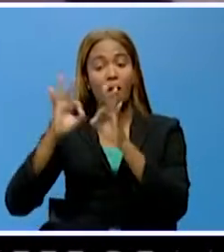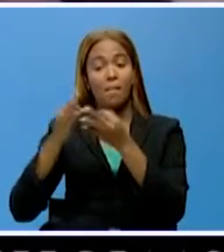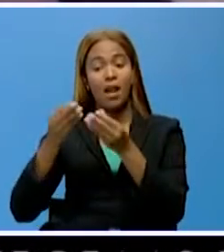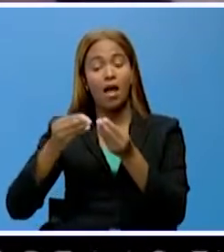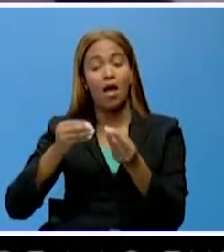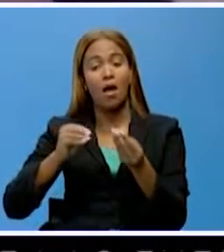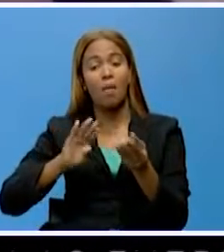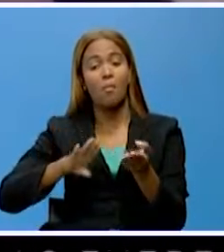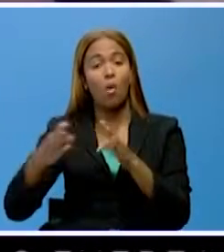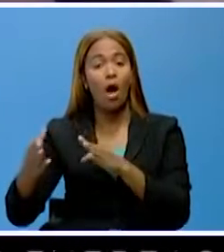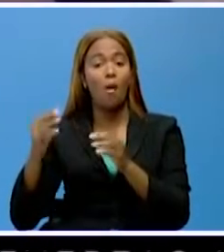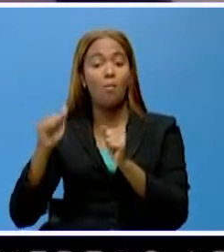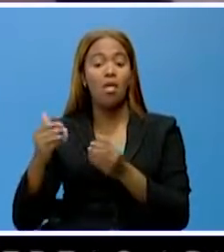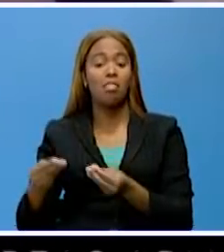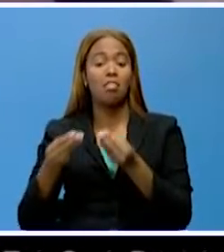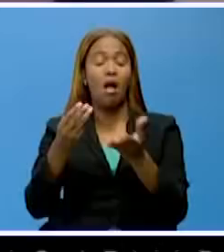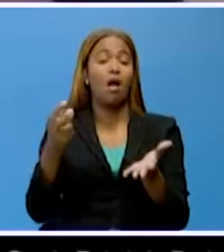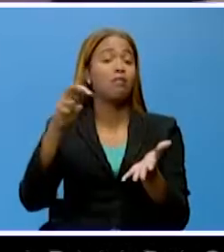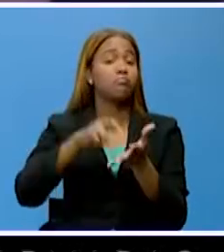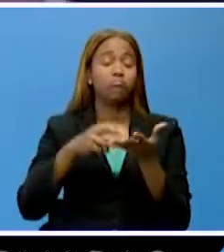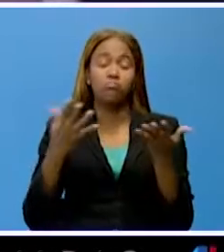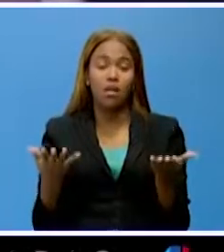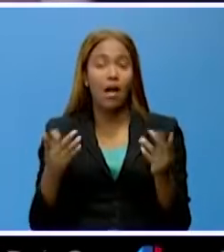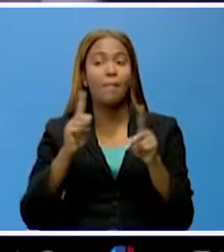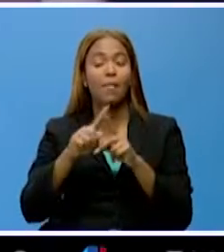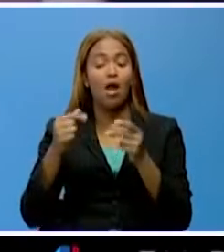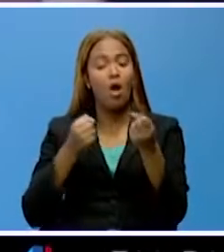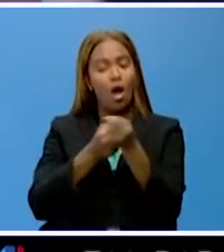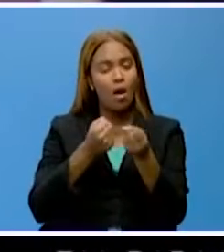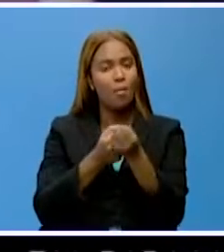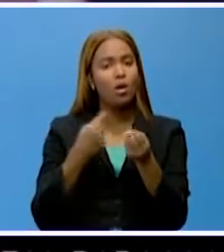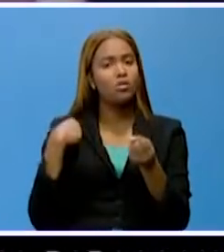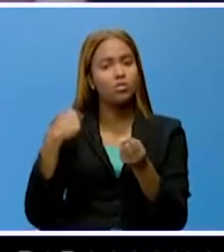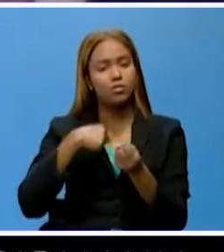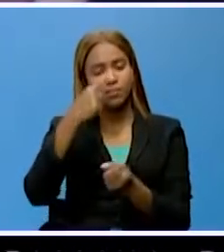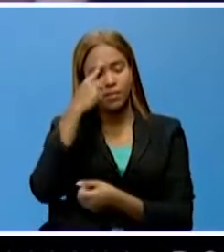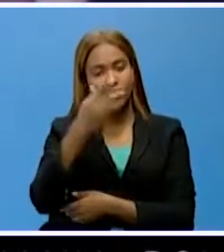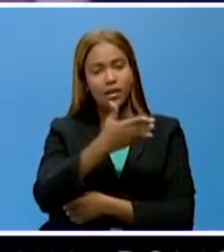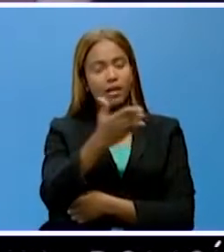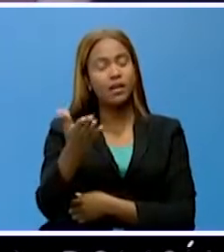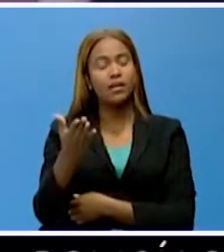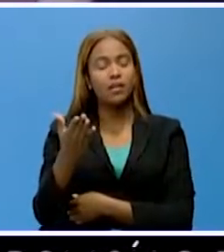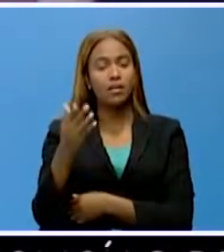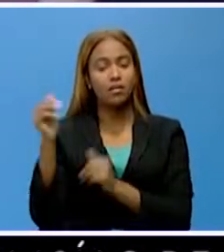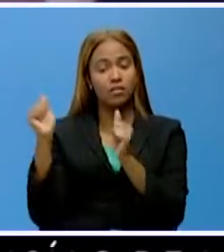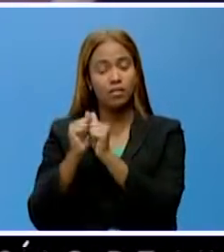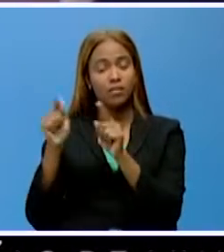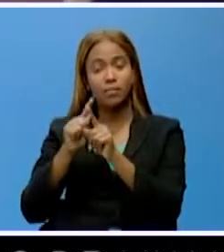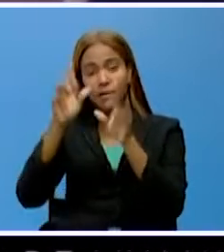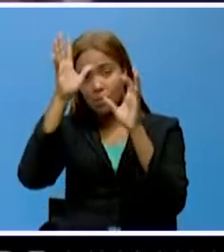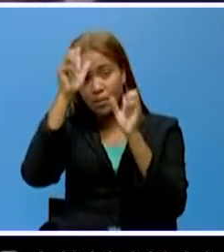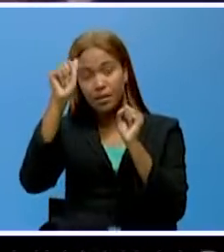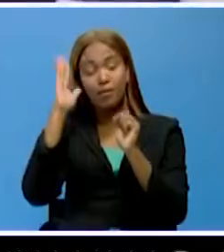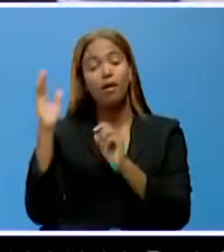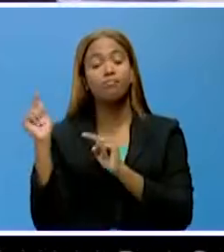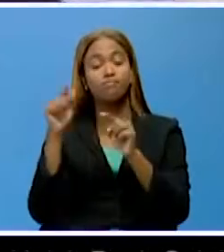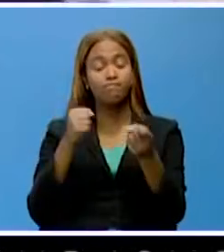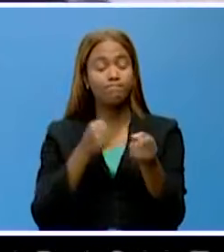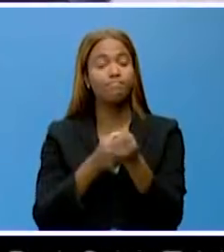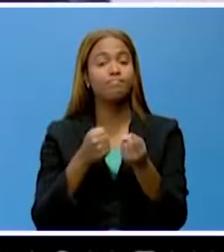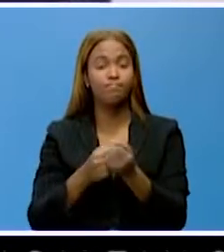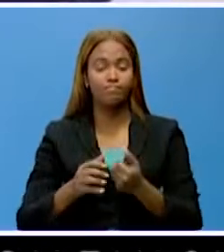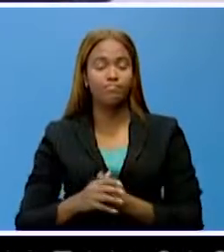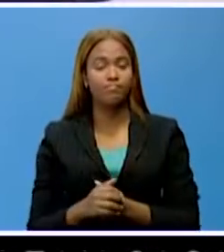menos el apoyo solidario del gobierno dominicano, encabezado por nuestro presidente Luis Abinader, estará presente.